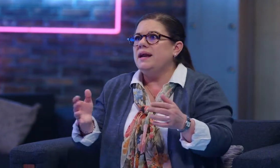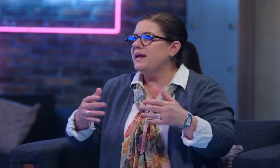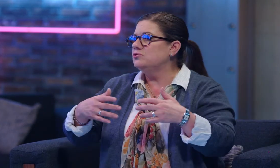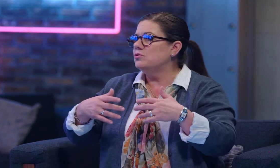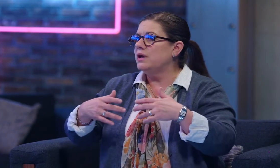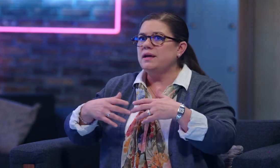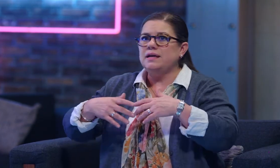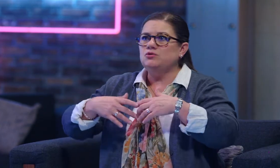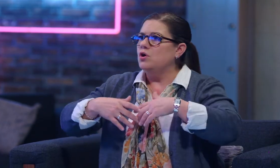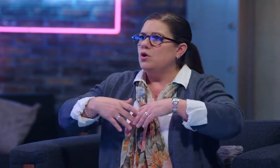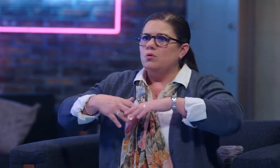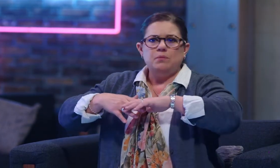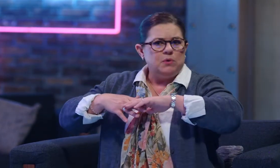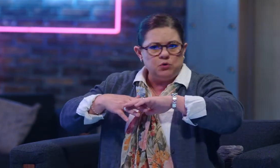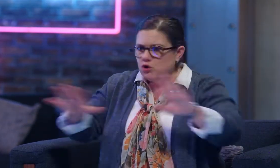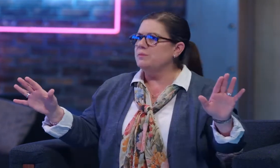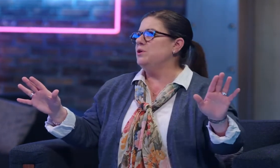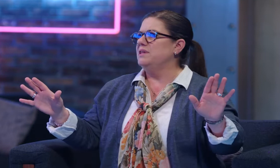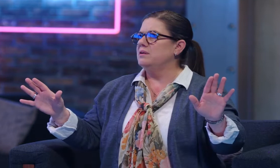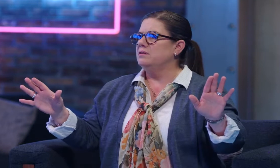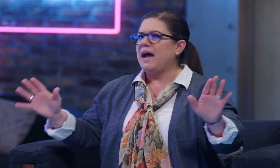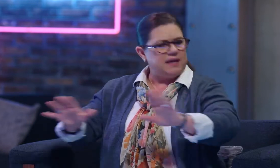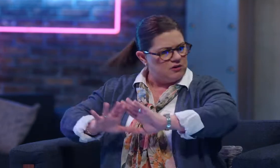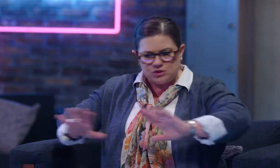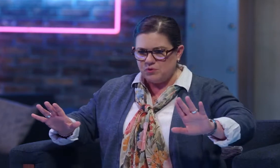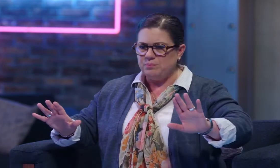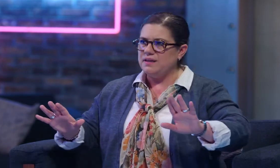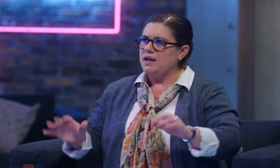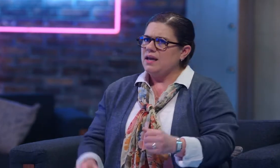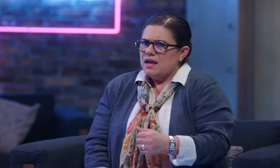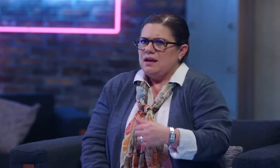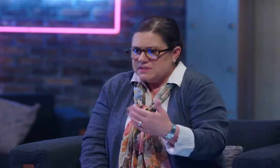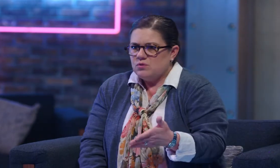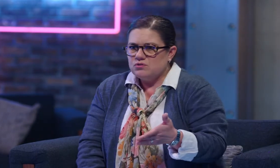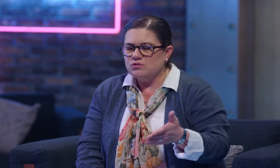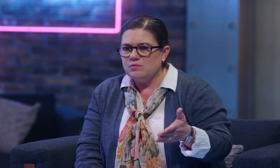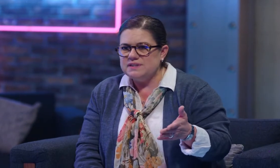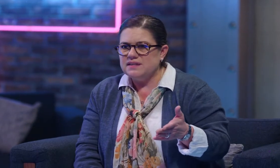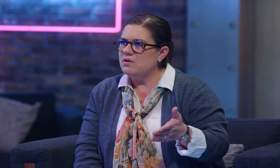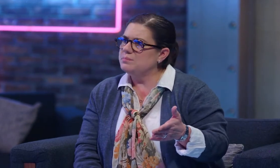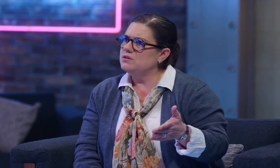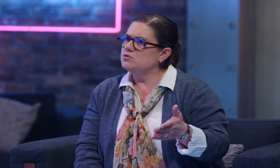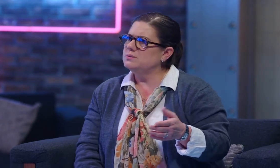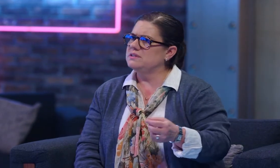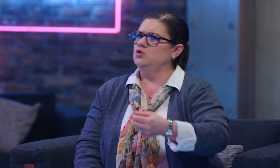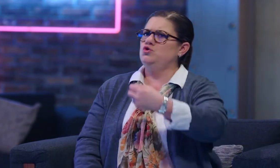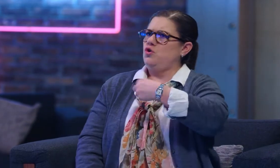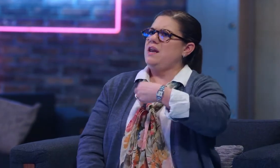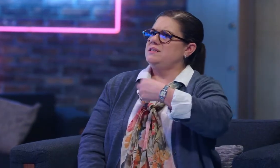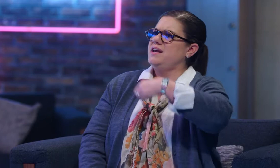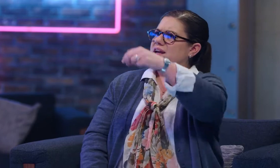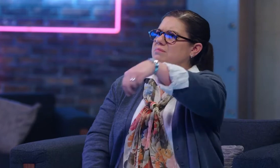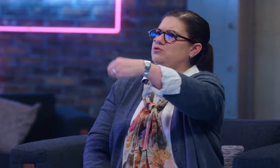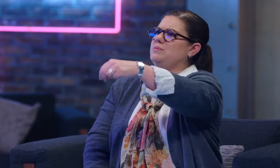alguna manera esto la maldición. No se puede impedir. Aquí no se puede impedir. Y el mismo doctor López-Gatell lo ha repetido muchas veces.